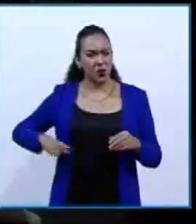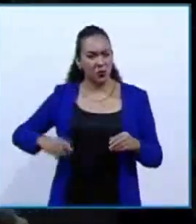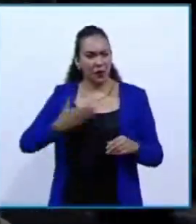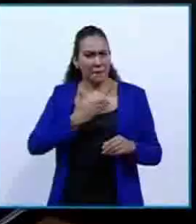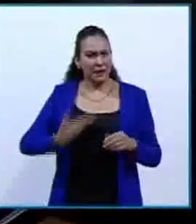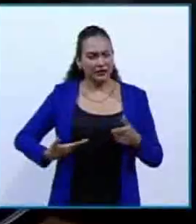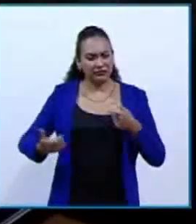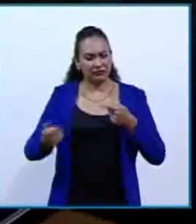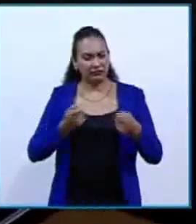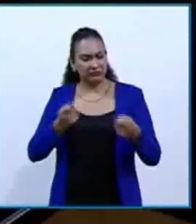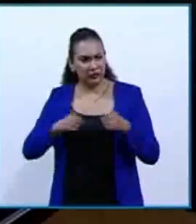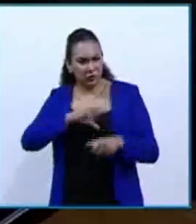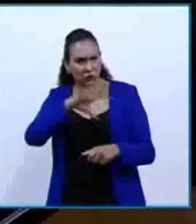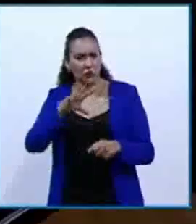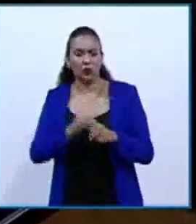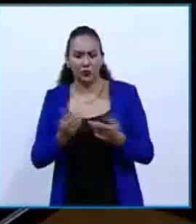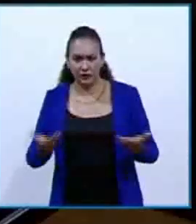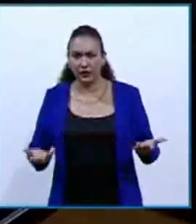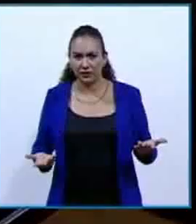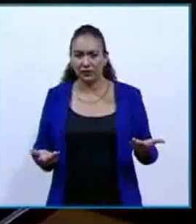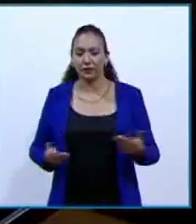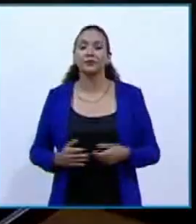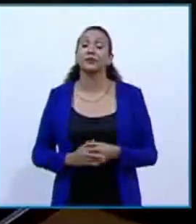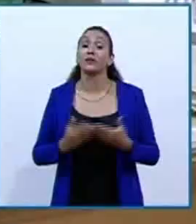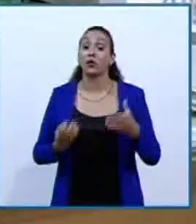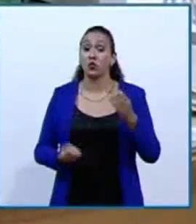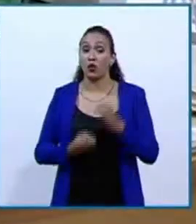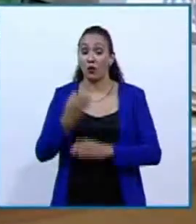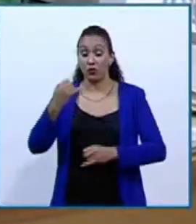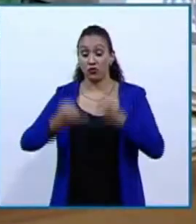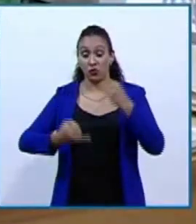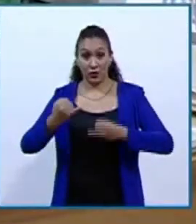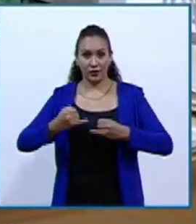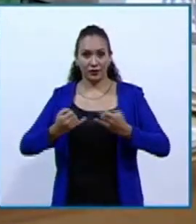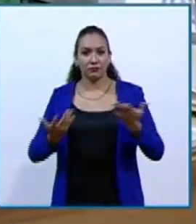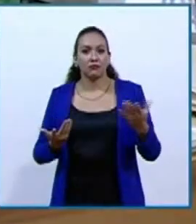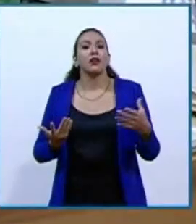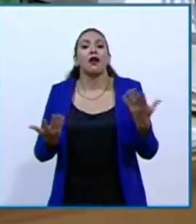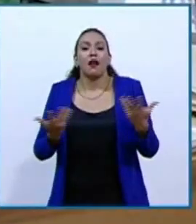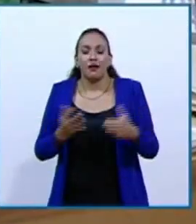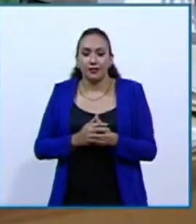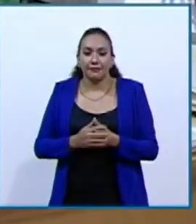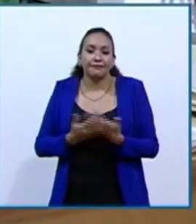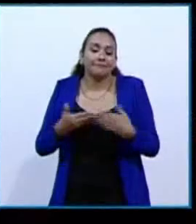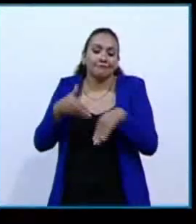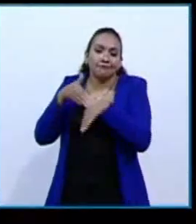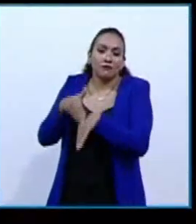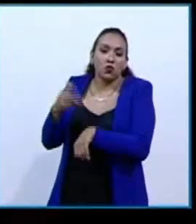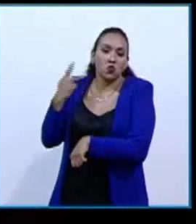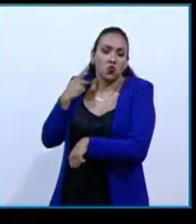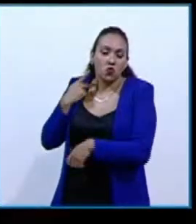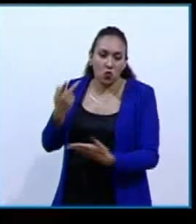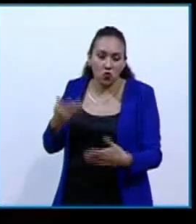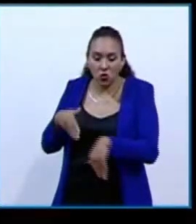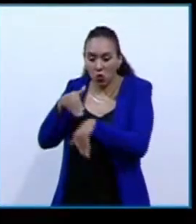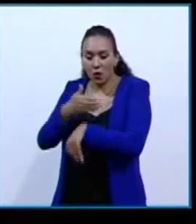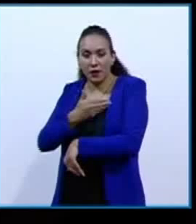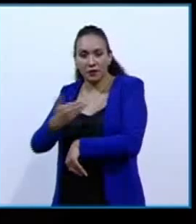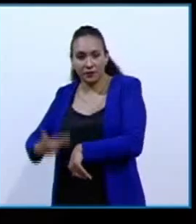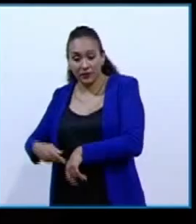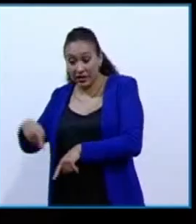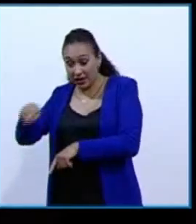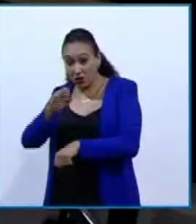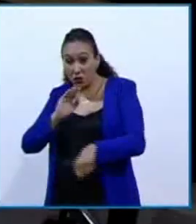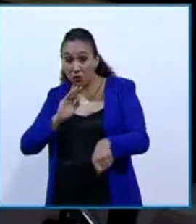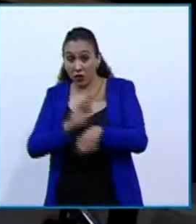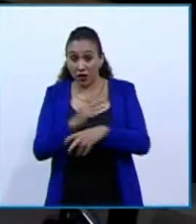judicial. Aseguró que las y los nuevos juzgadores que responderán a intereses partidistas no tendrán como prioridad proteger los derechos